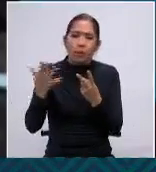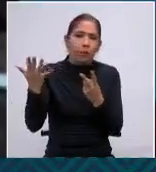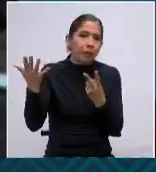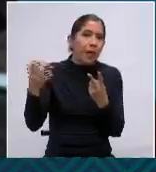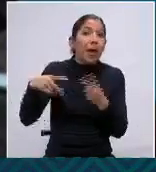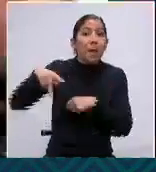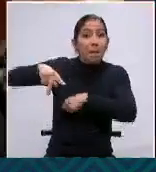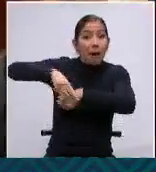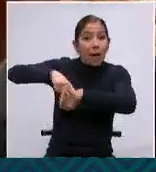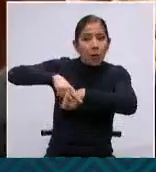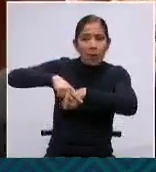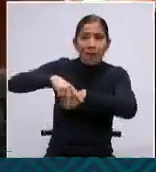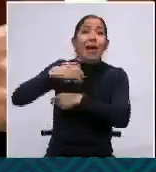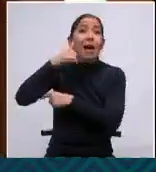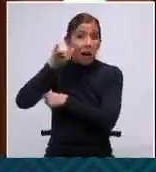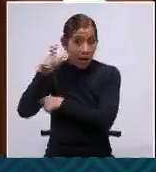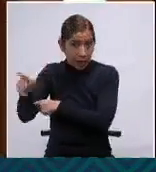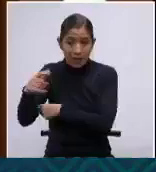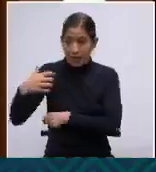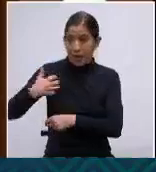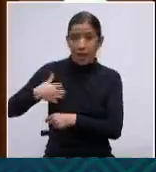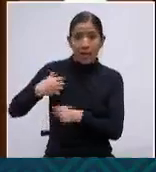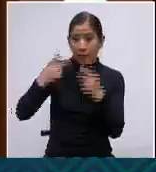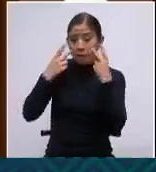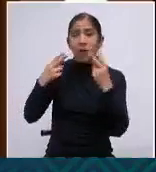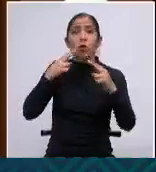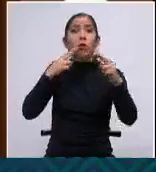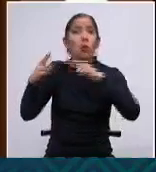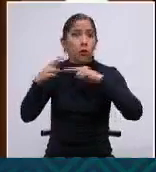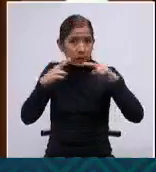del Paraguay. Ayer había una noticia en la Argentina que